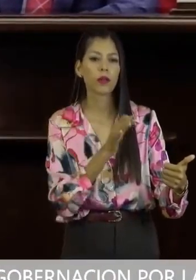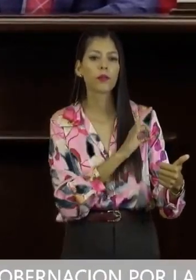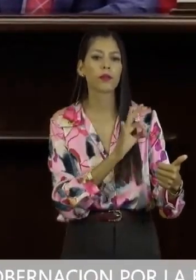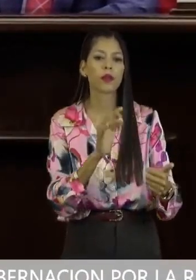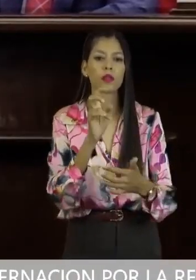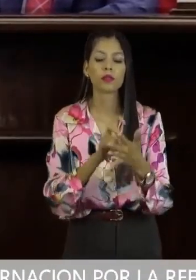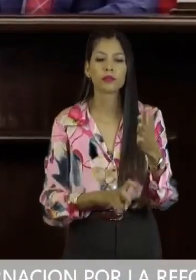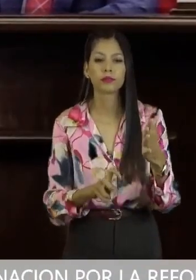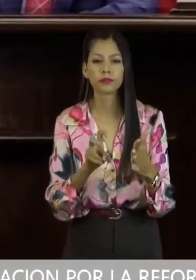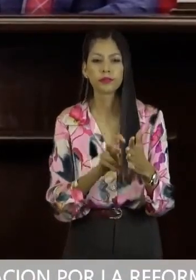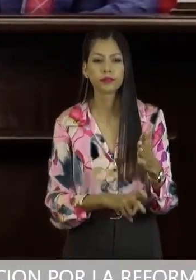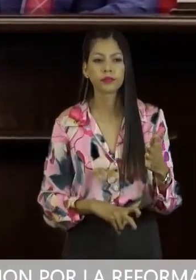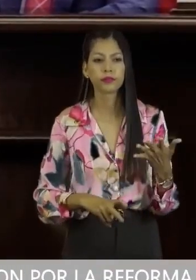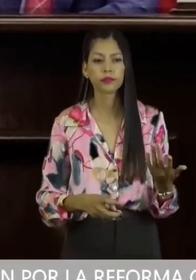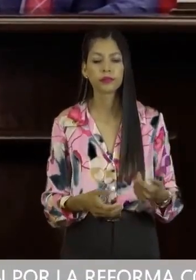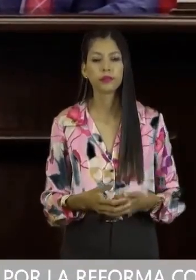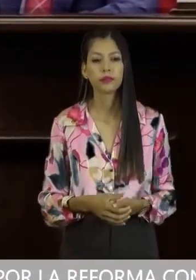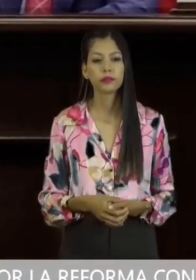o diputadas,